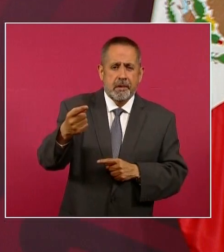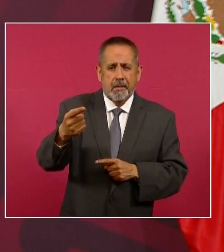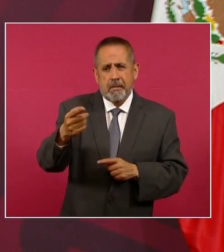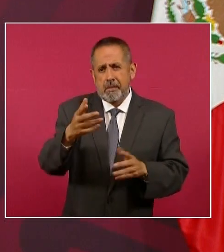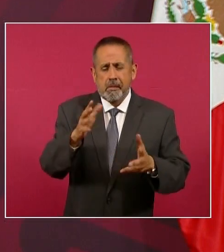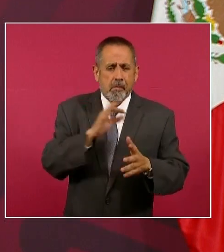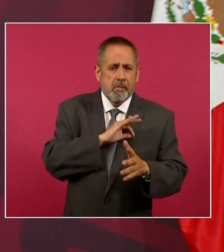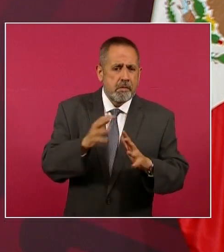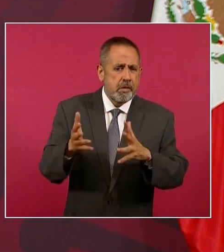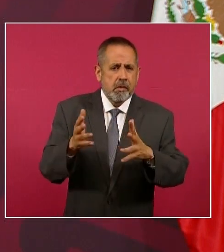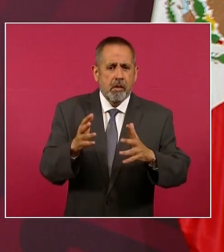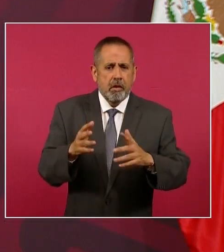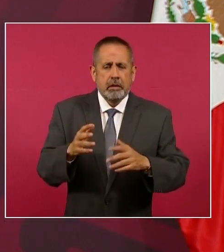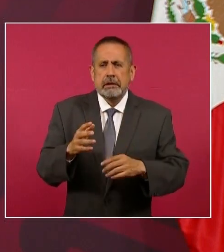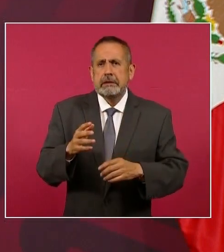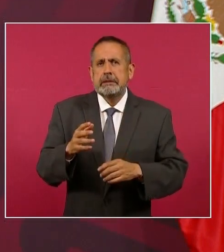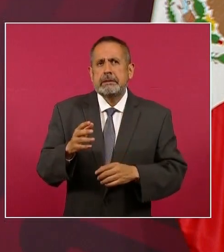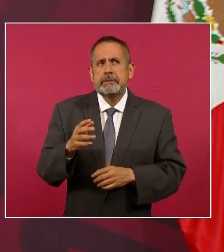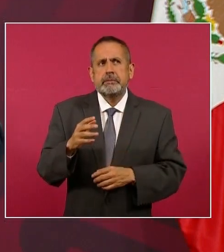finales